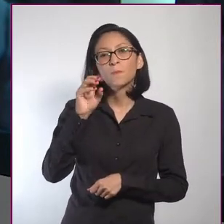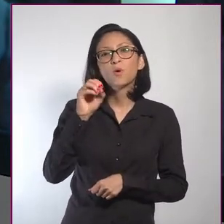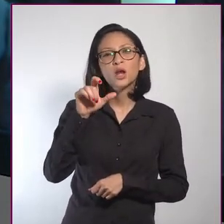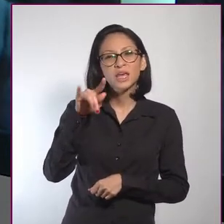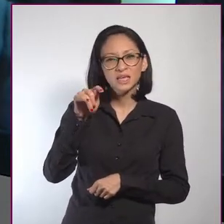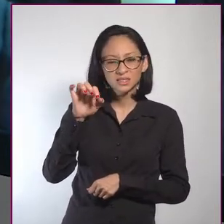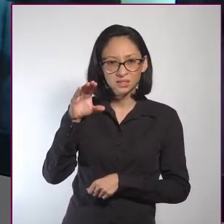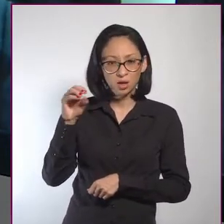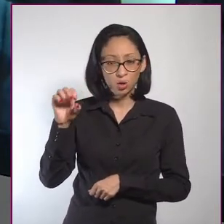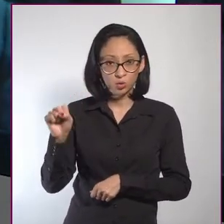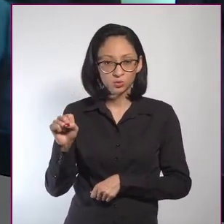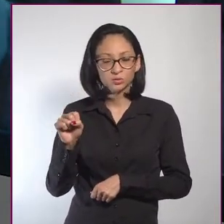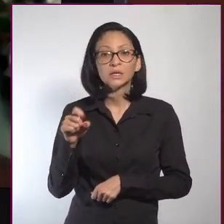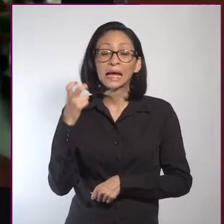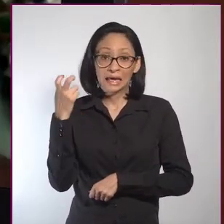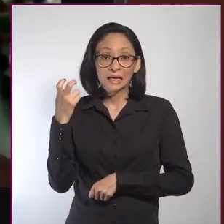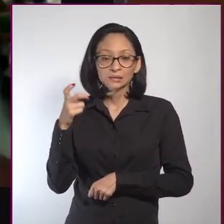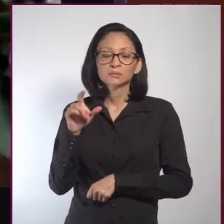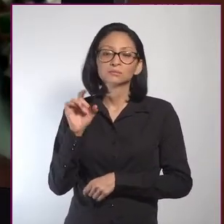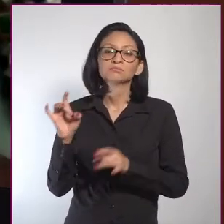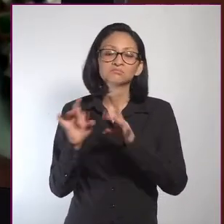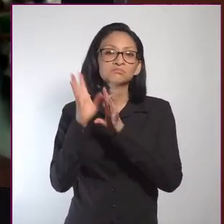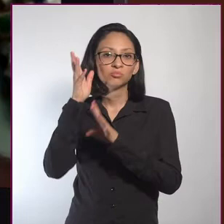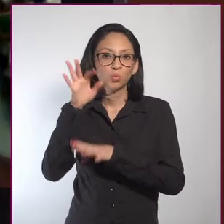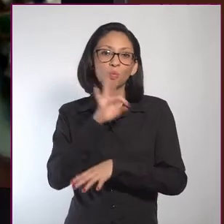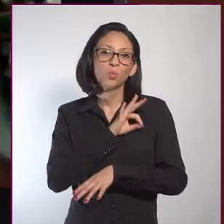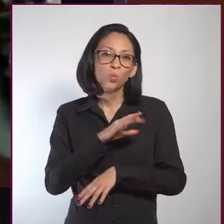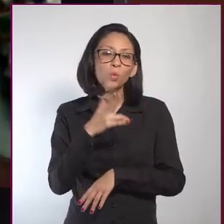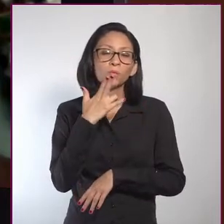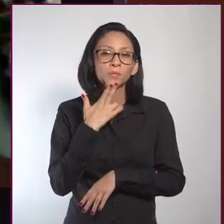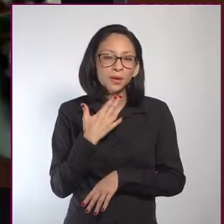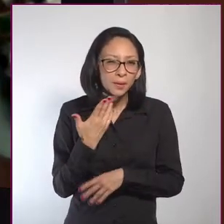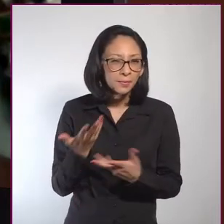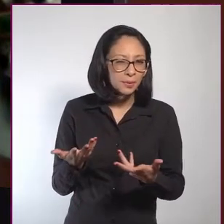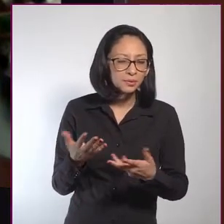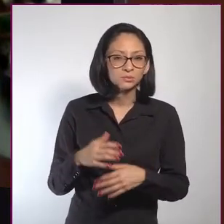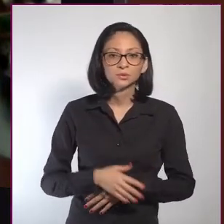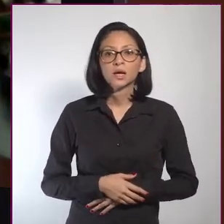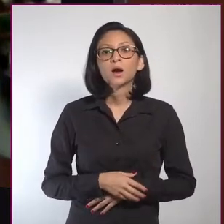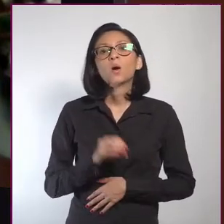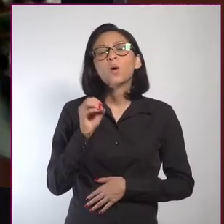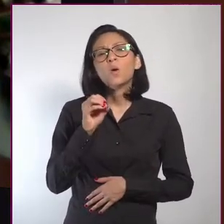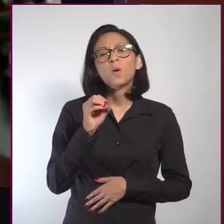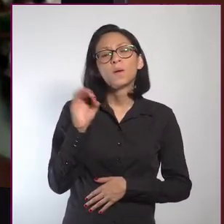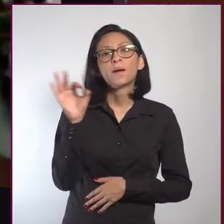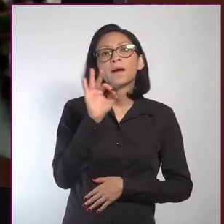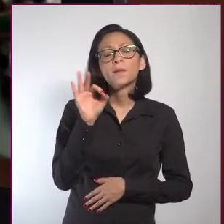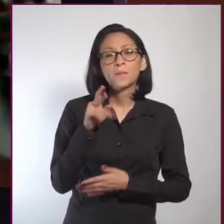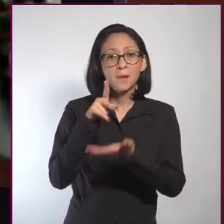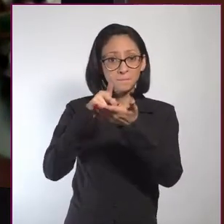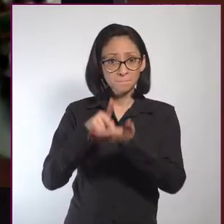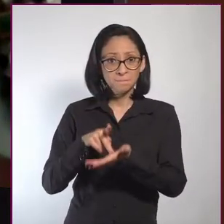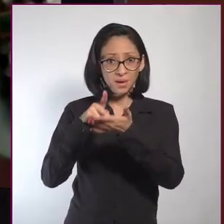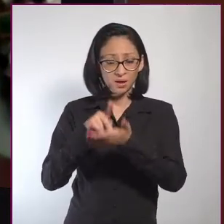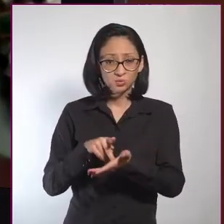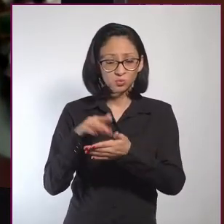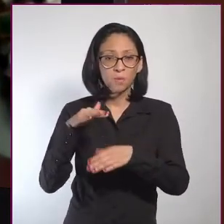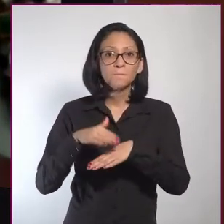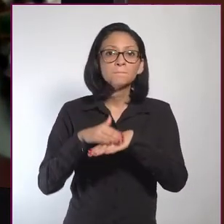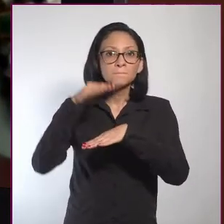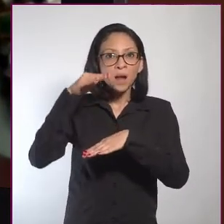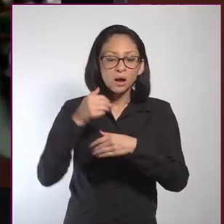por irregularidades menstruales, acné y aumento de vello, o se tiene un peso arriba de lo saludable